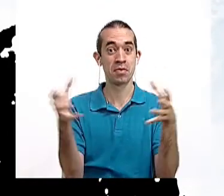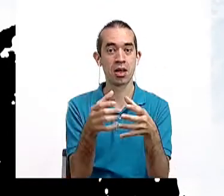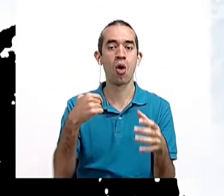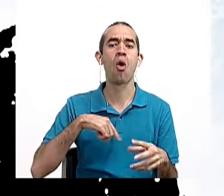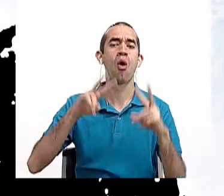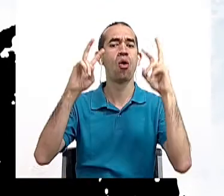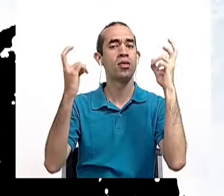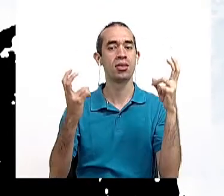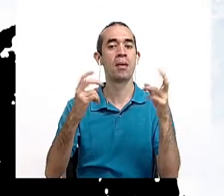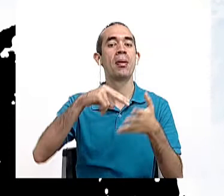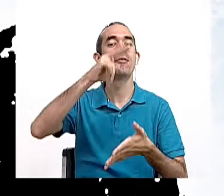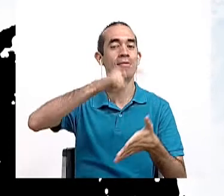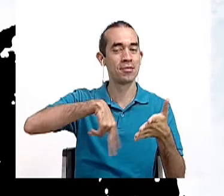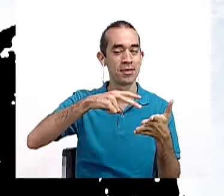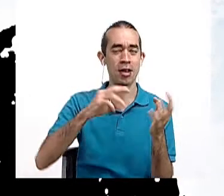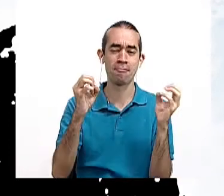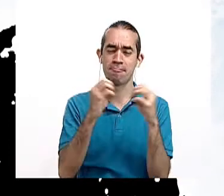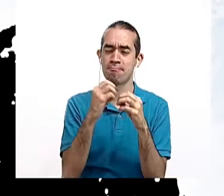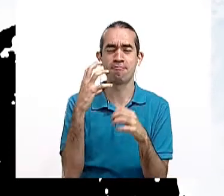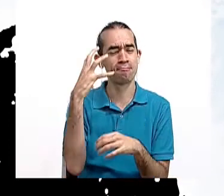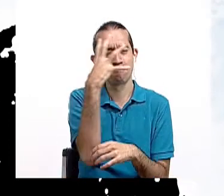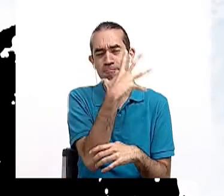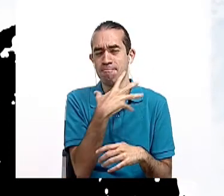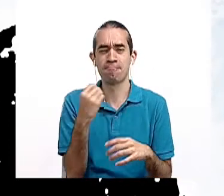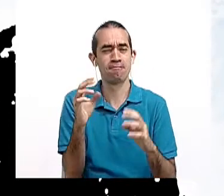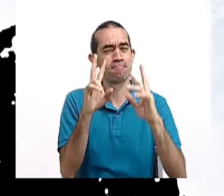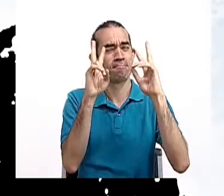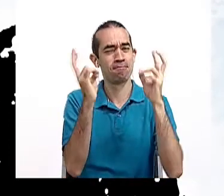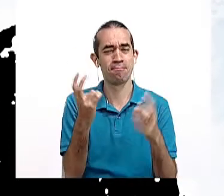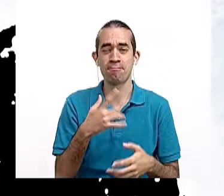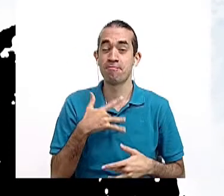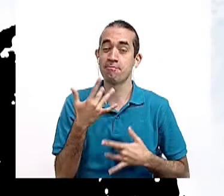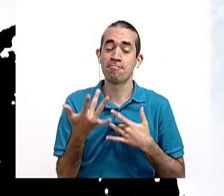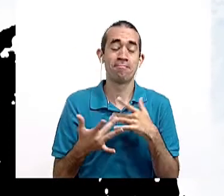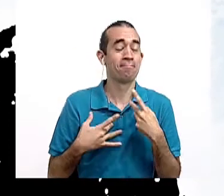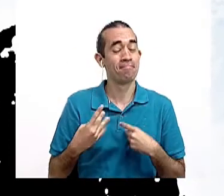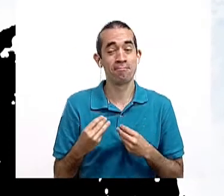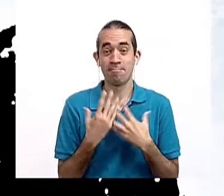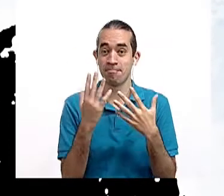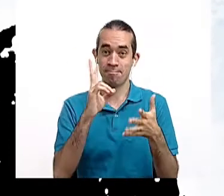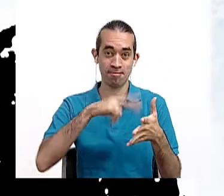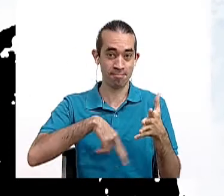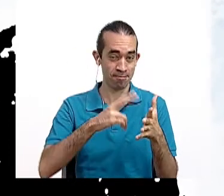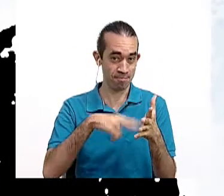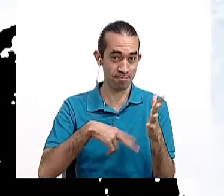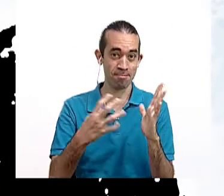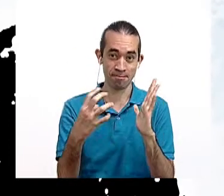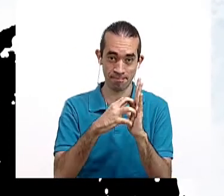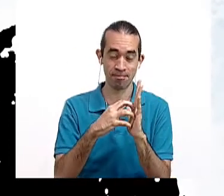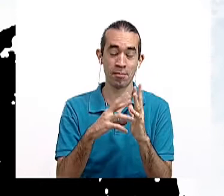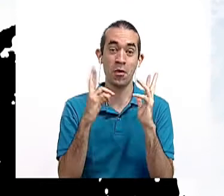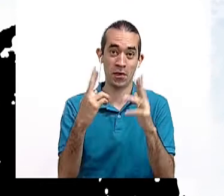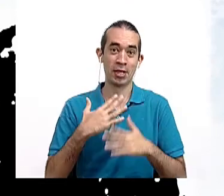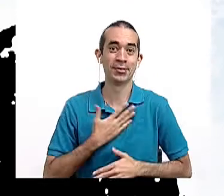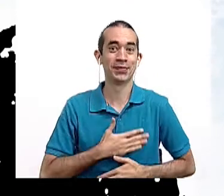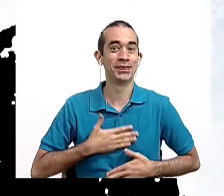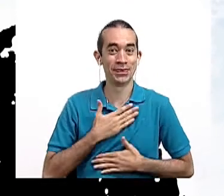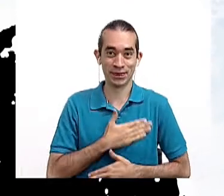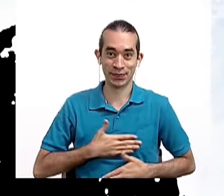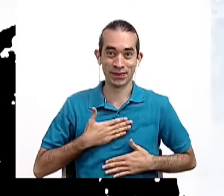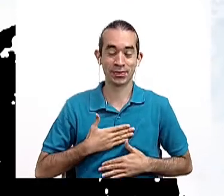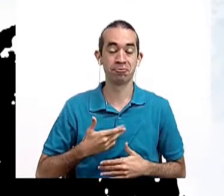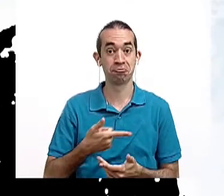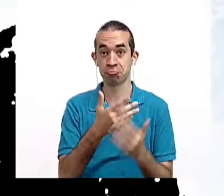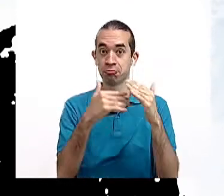literatura y una parte muy hermosa, muy sensible del texto literario. Espero que lo disfruten, que estén muy comoditos